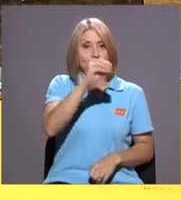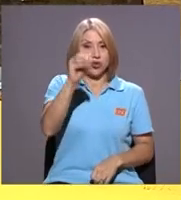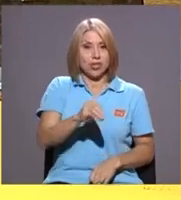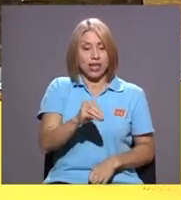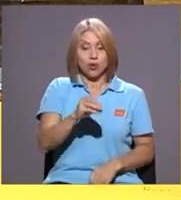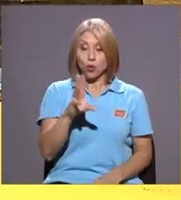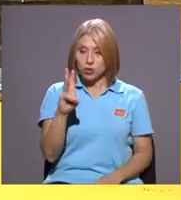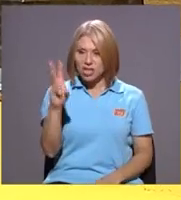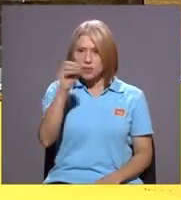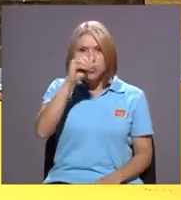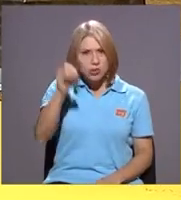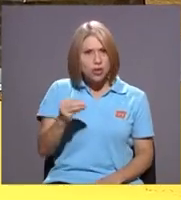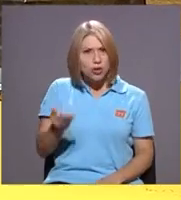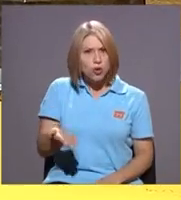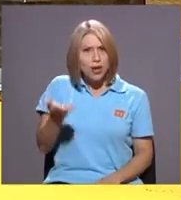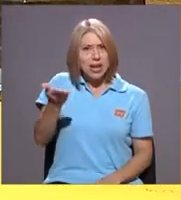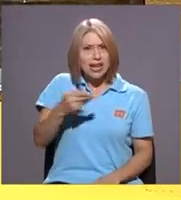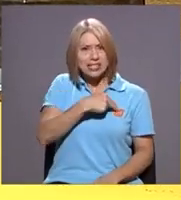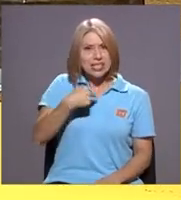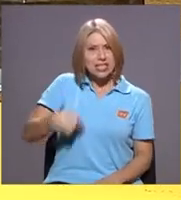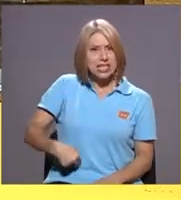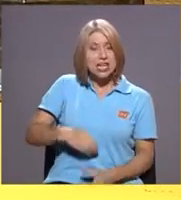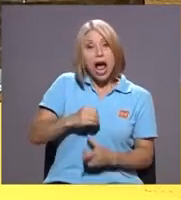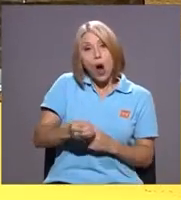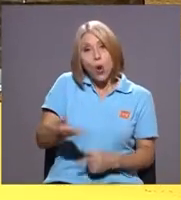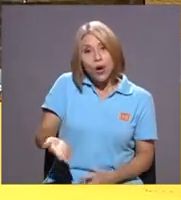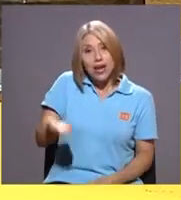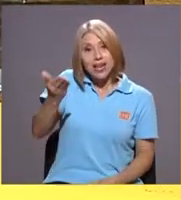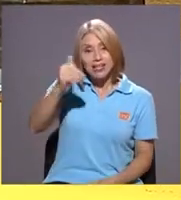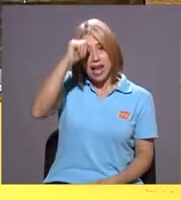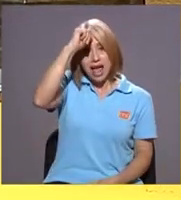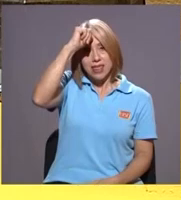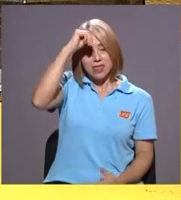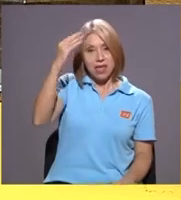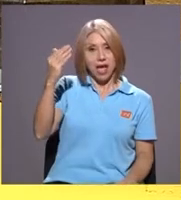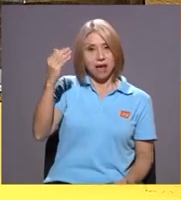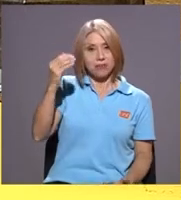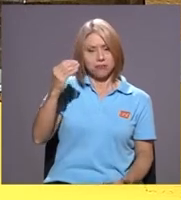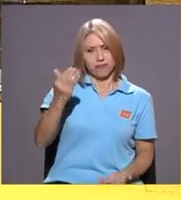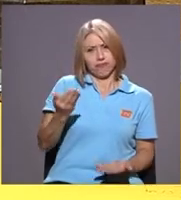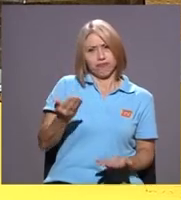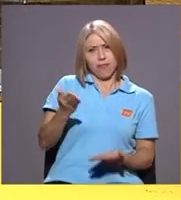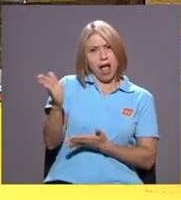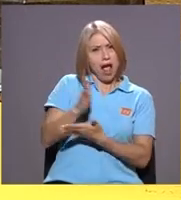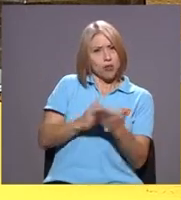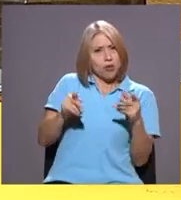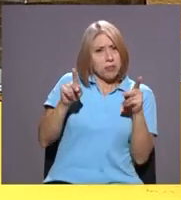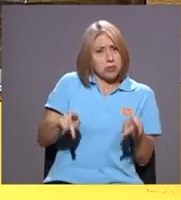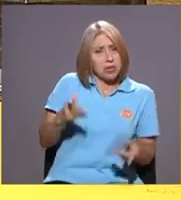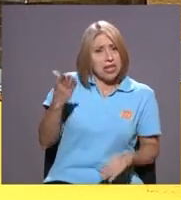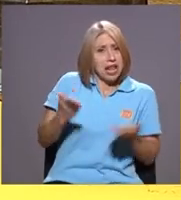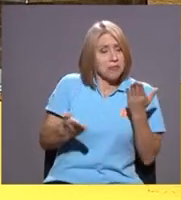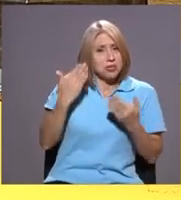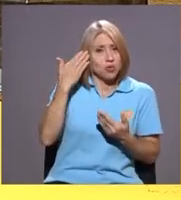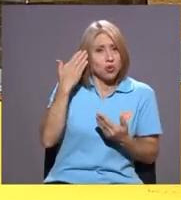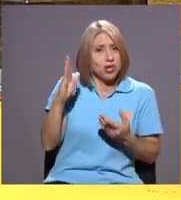crece China o lo que crece la India. Entonces, o alguien no sabía en qué continente quedaba el